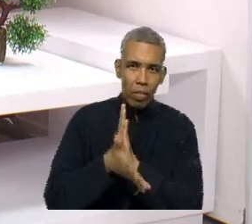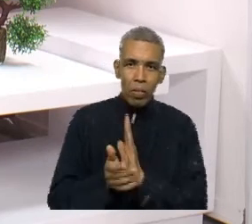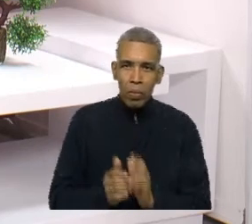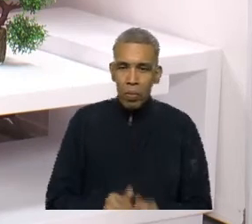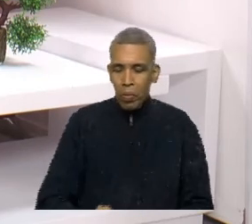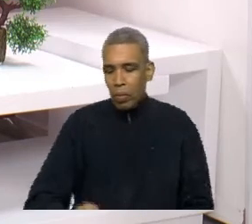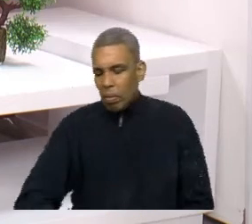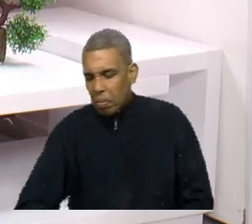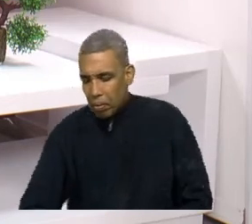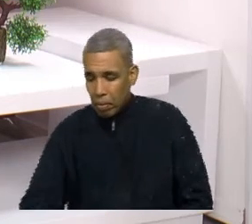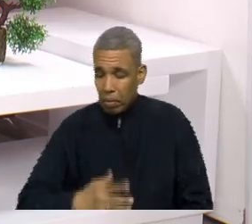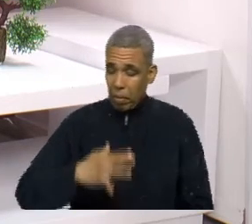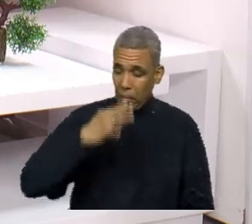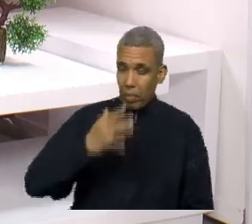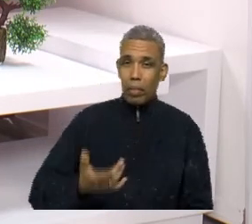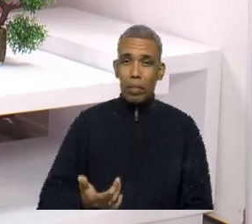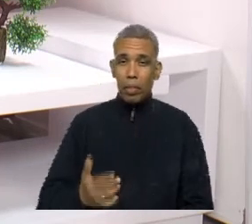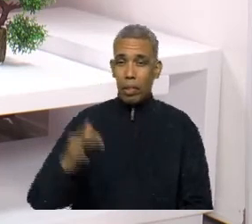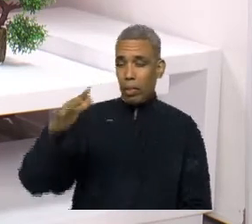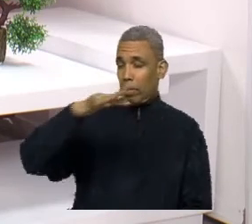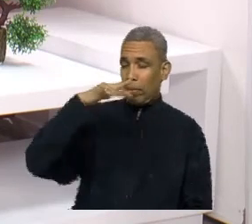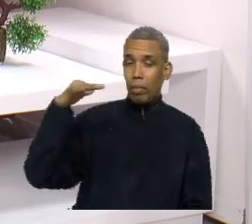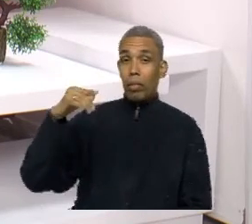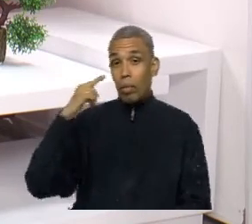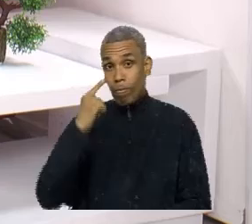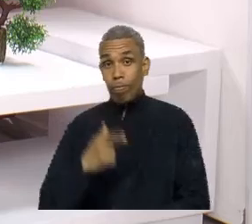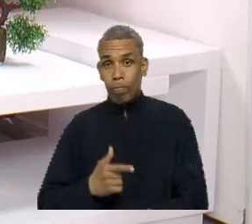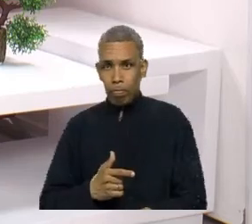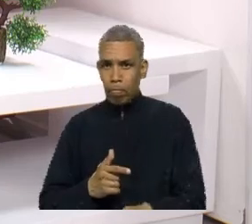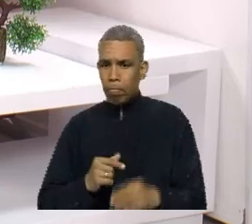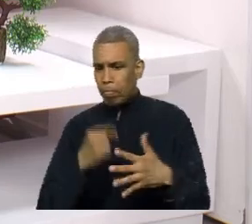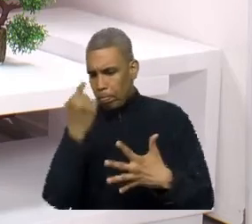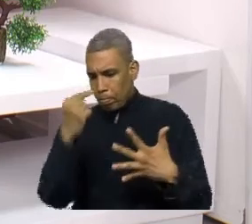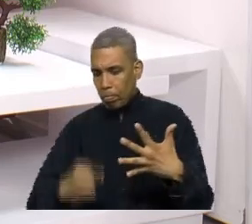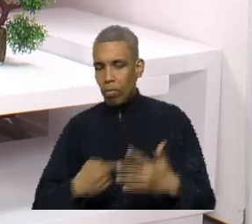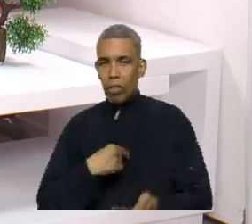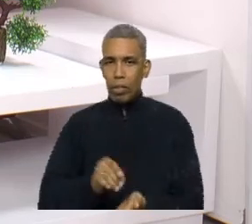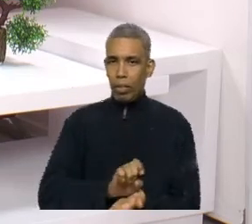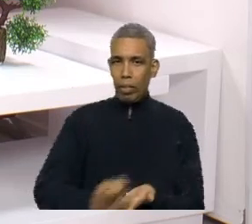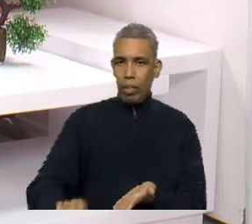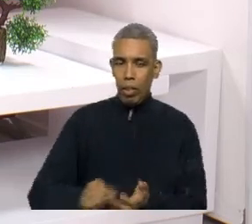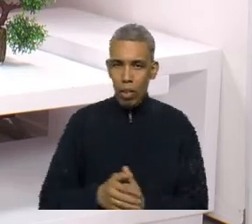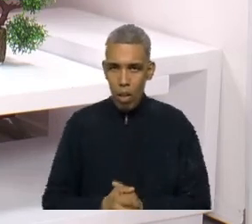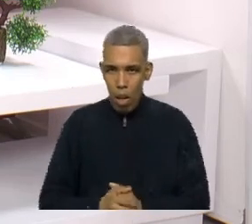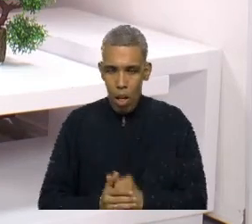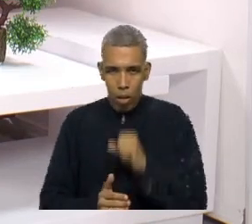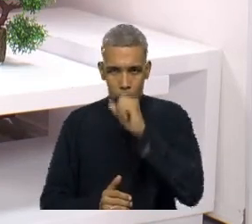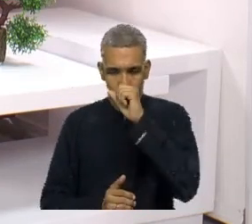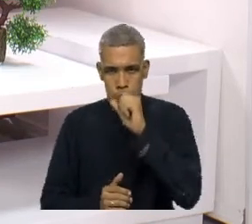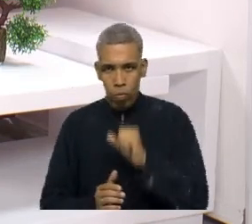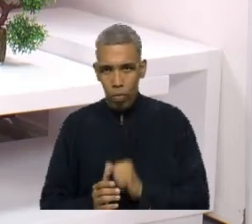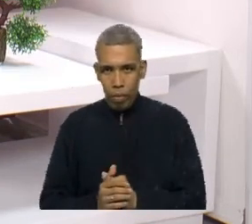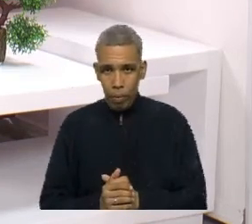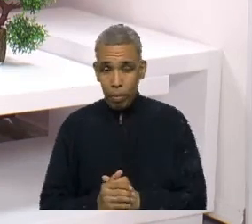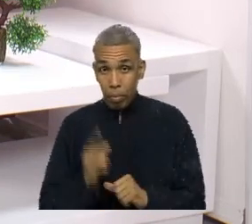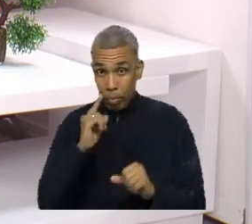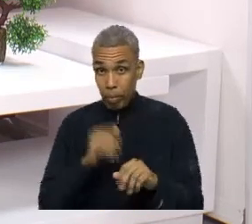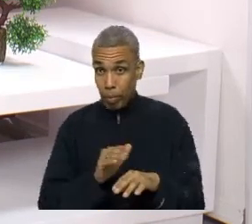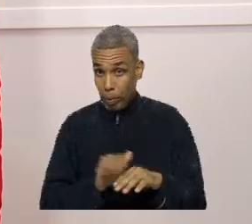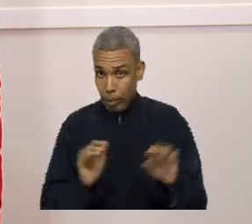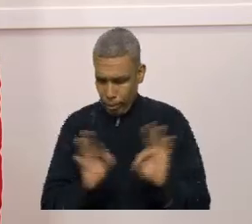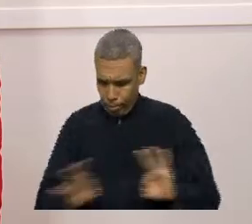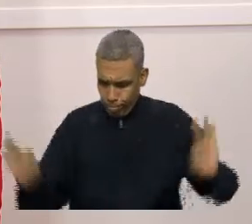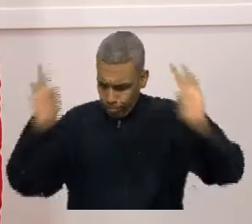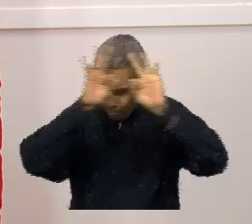el barzol y estas cosas, pero se nos acabó el tiempo, por eso le estoy diciendo, como resaltando que también es importante prevenir desde casa